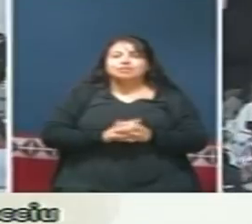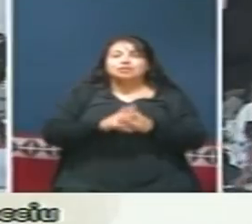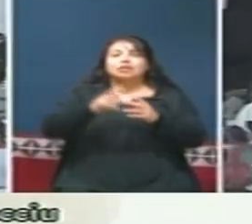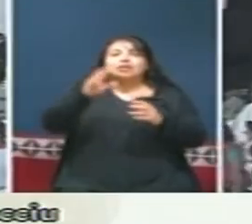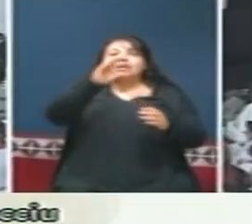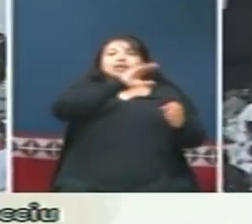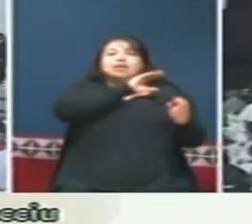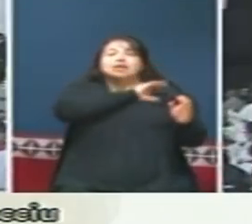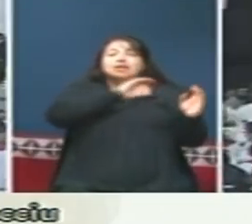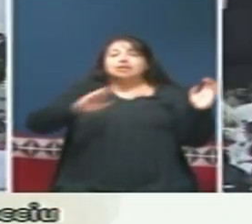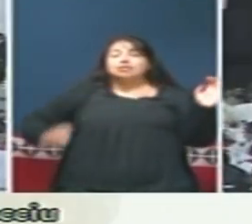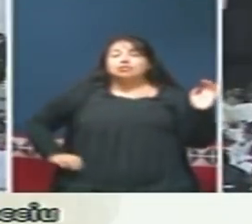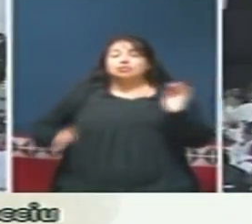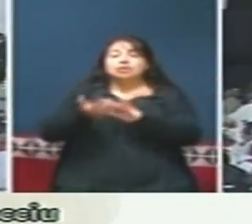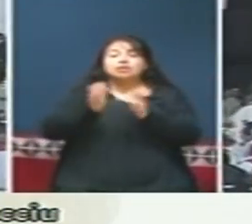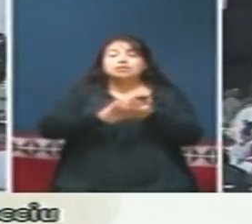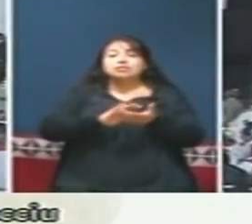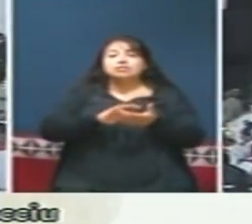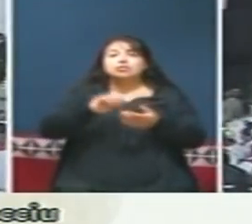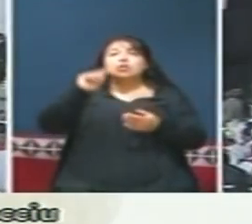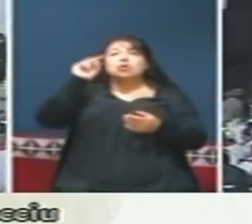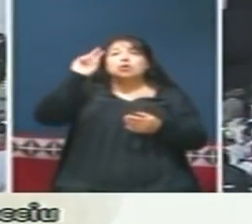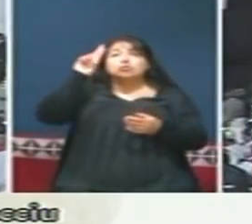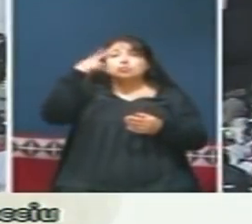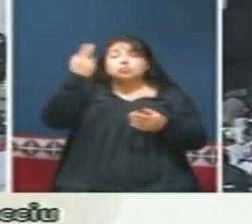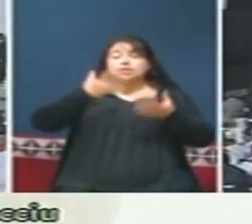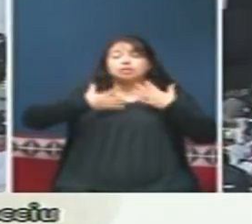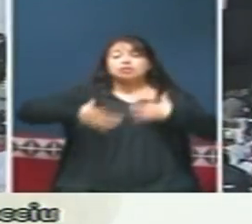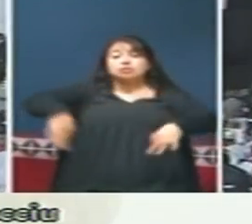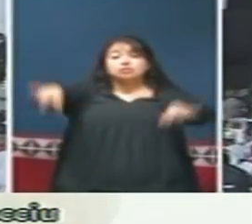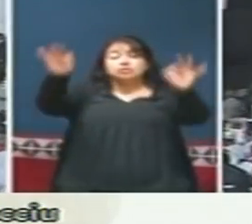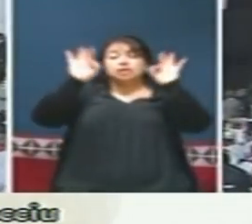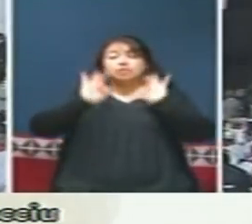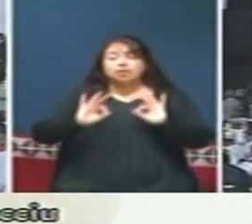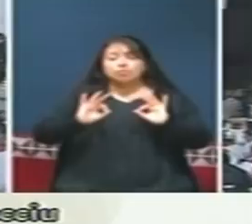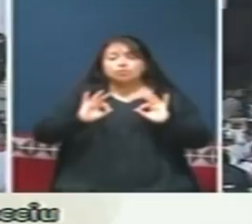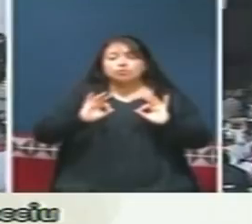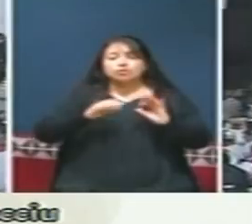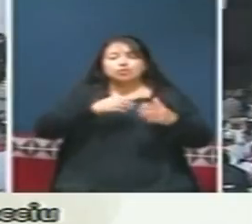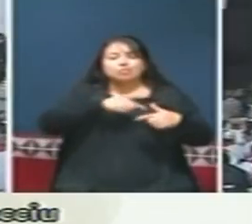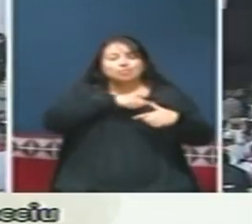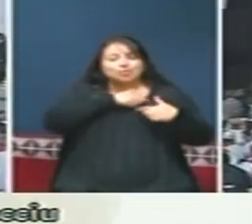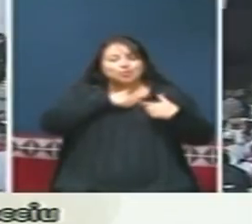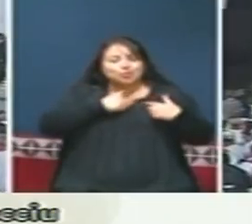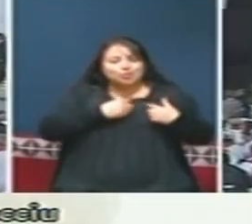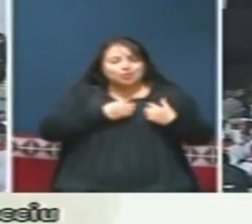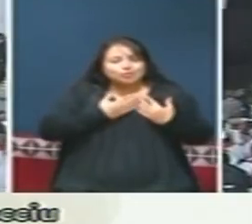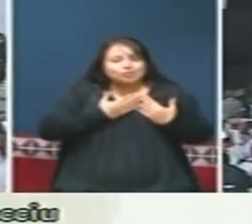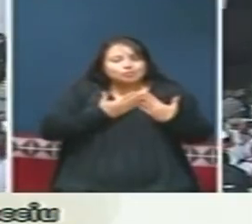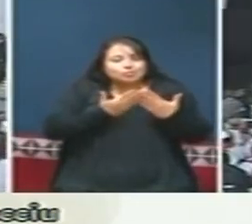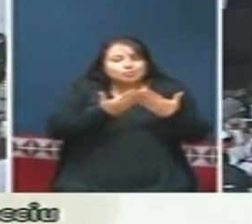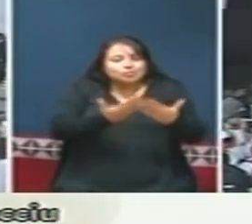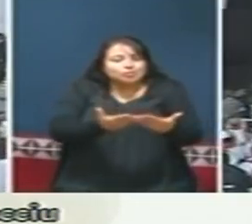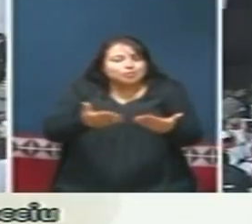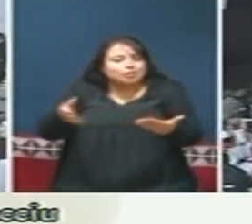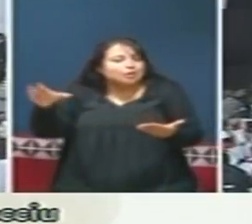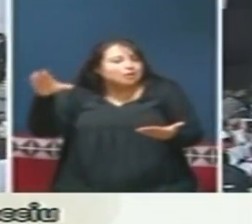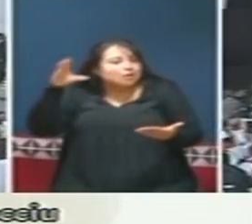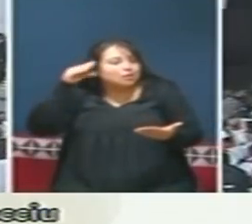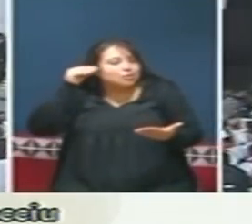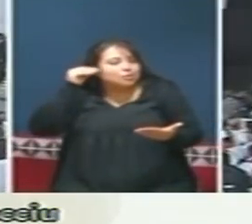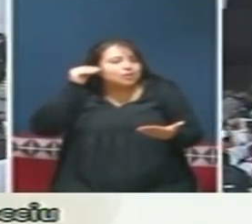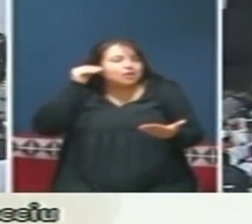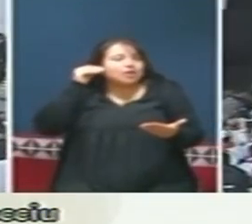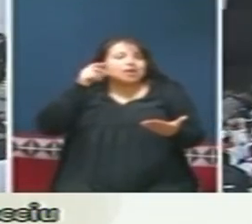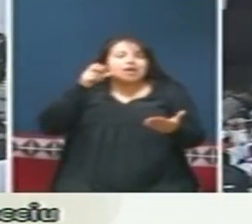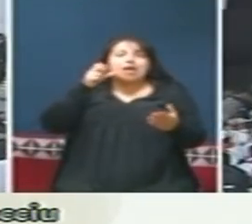Jesucristo, con su muerte nos ha salvado. Dispongamos nuestro corazón para escuchar atentamente